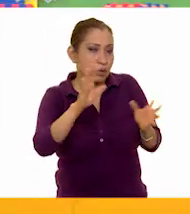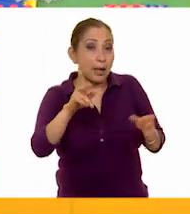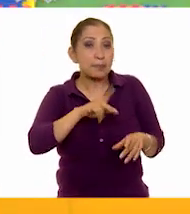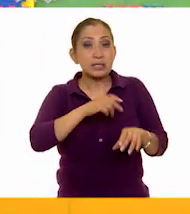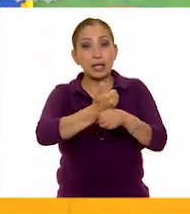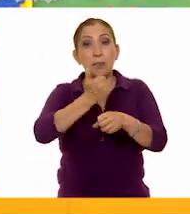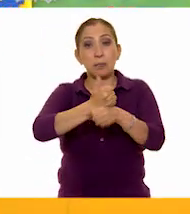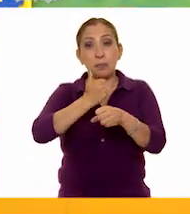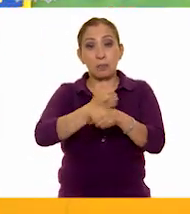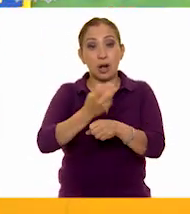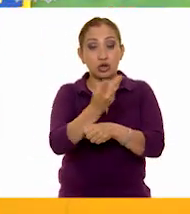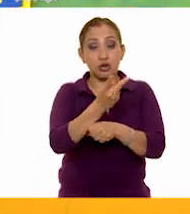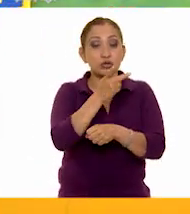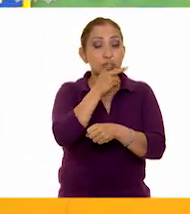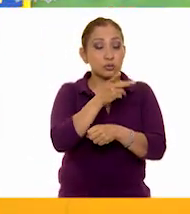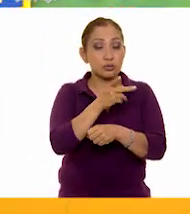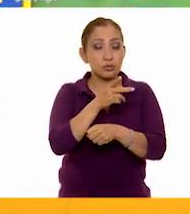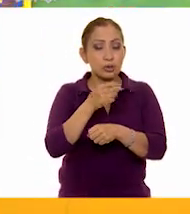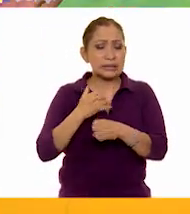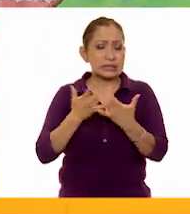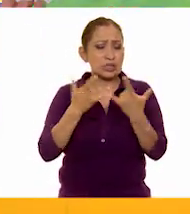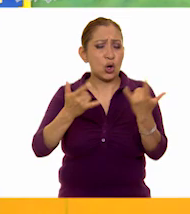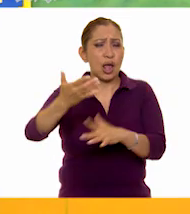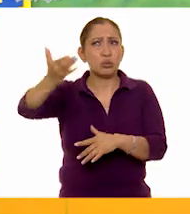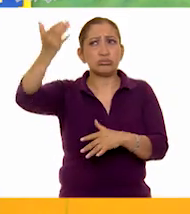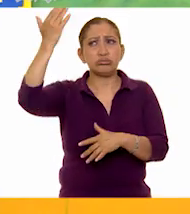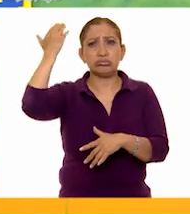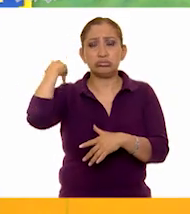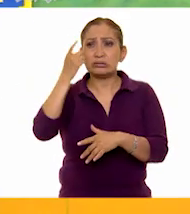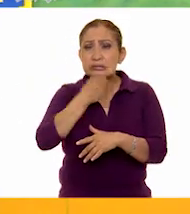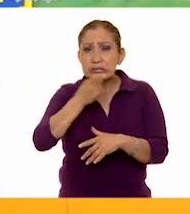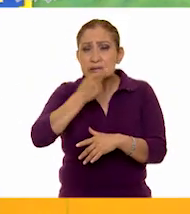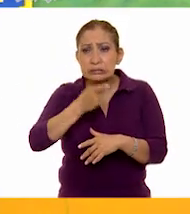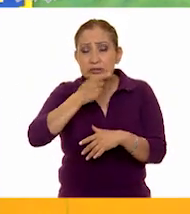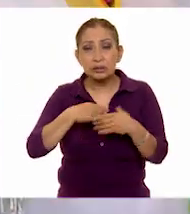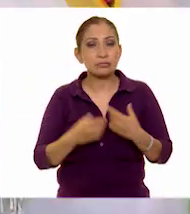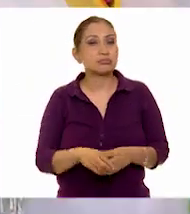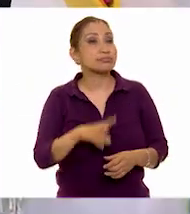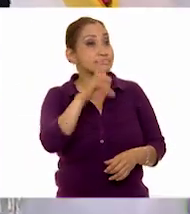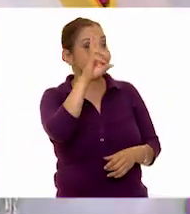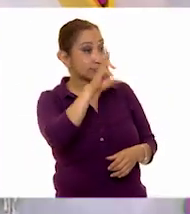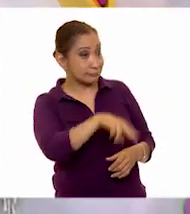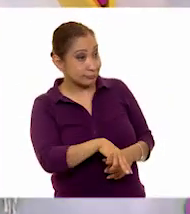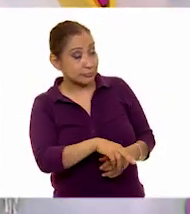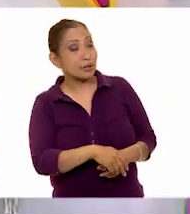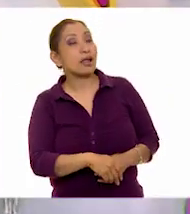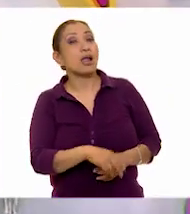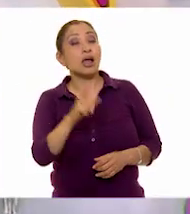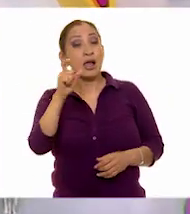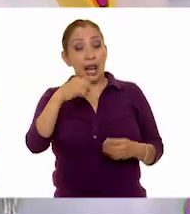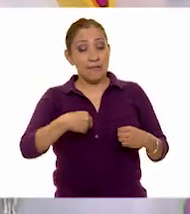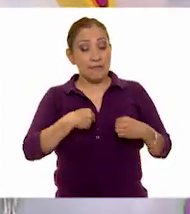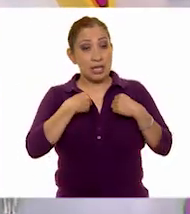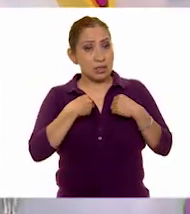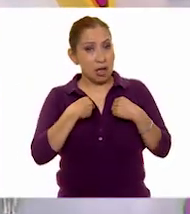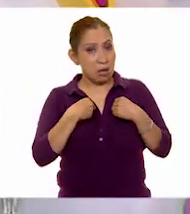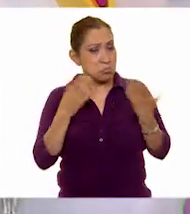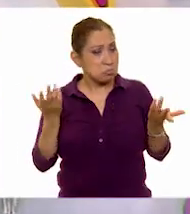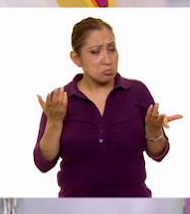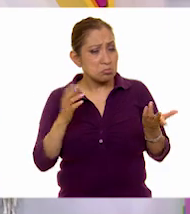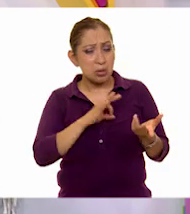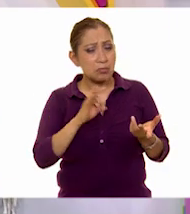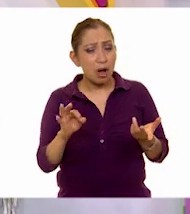mis abuelitos nos contaban historias de hace muchísimos años. Exactamente. En la vida diaria